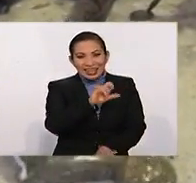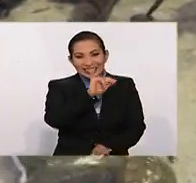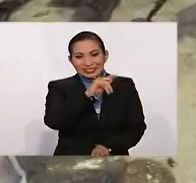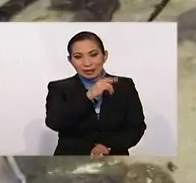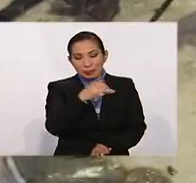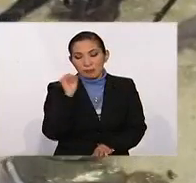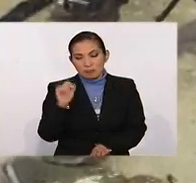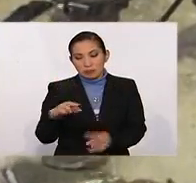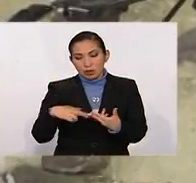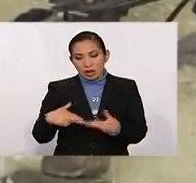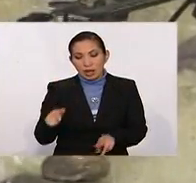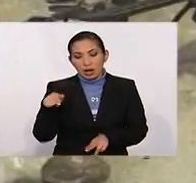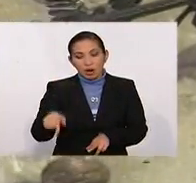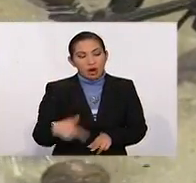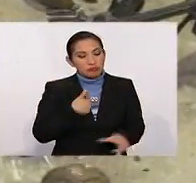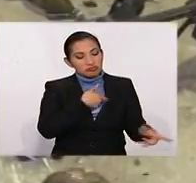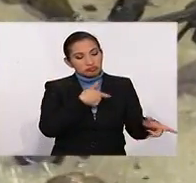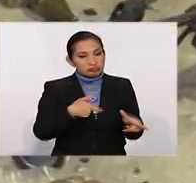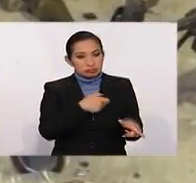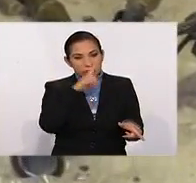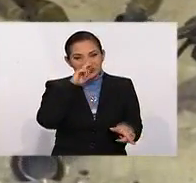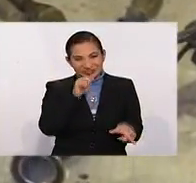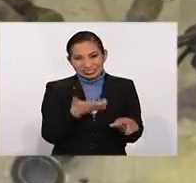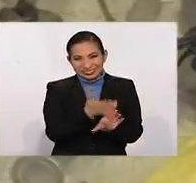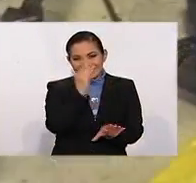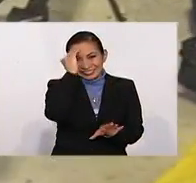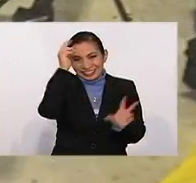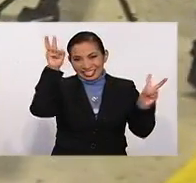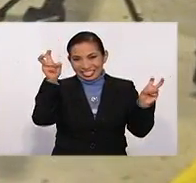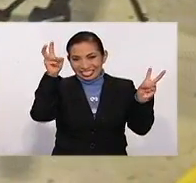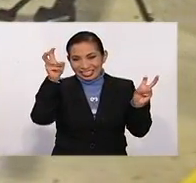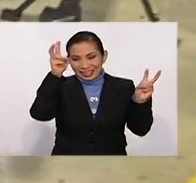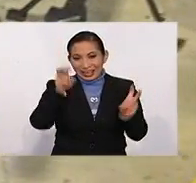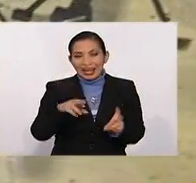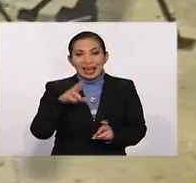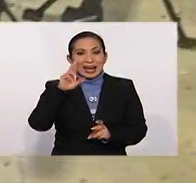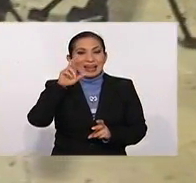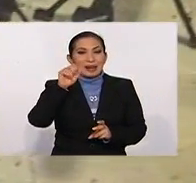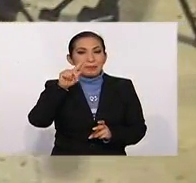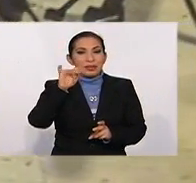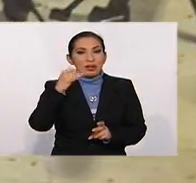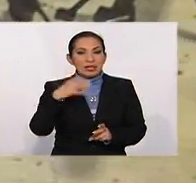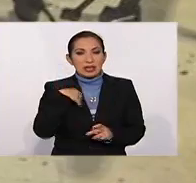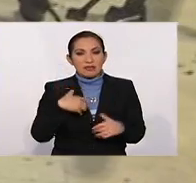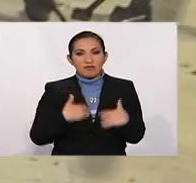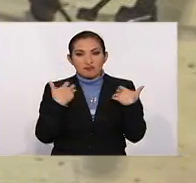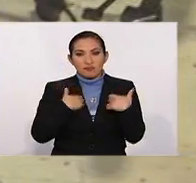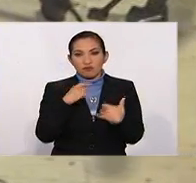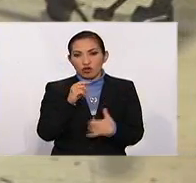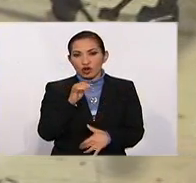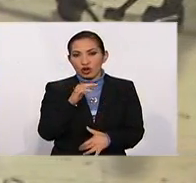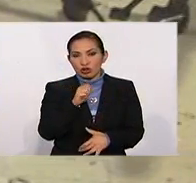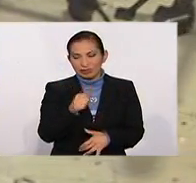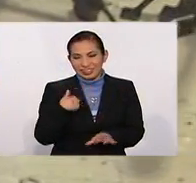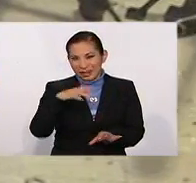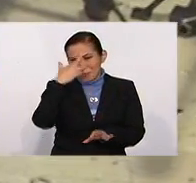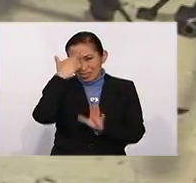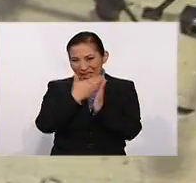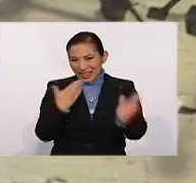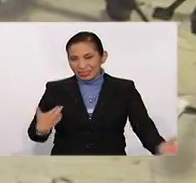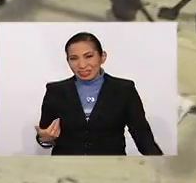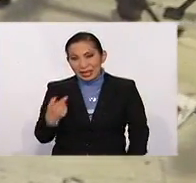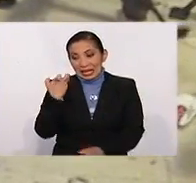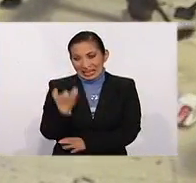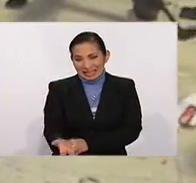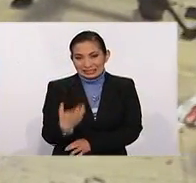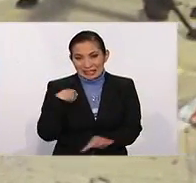está relacionado con las armas de la fallida operación conocida como Rápido y Furioso. Como usted recuerda, o seguramente recuerda, mediante